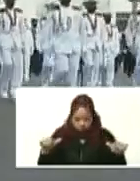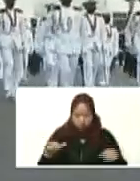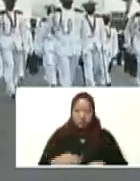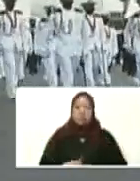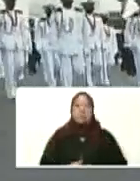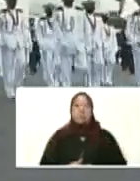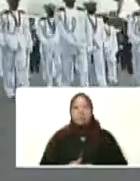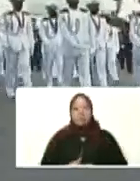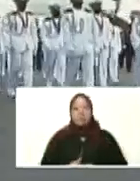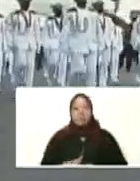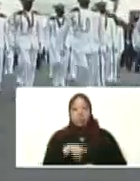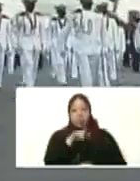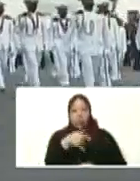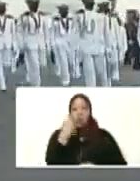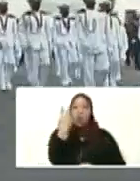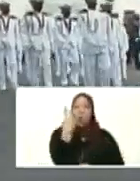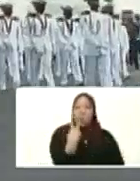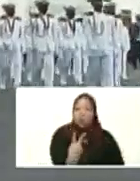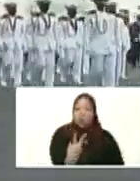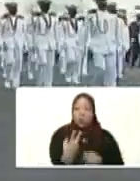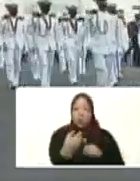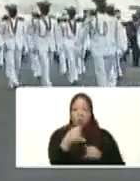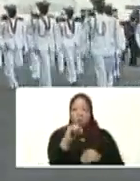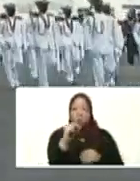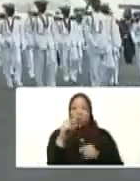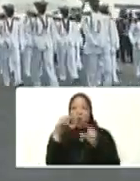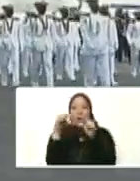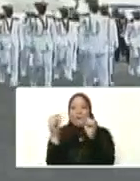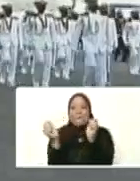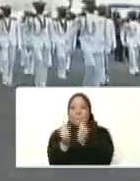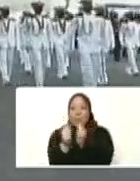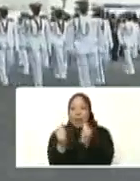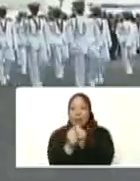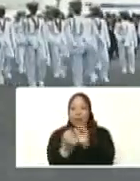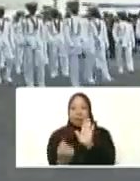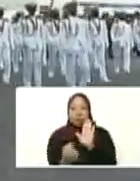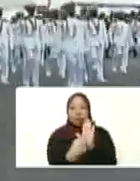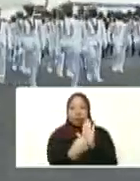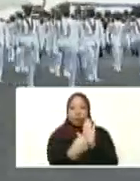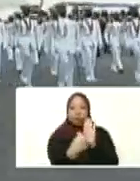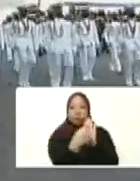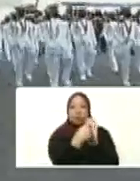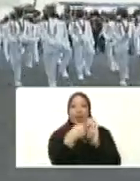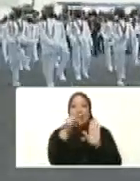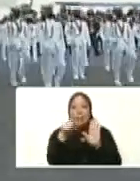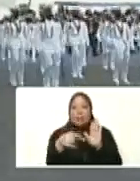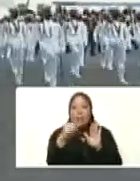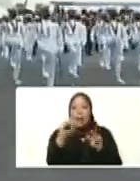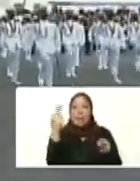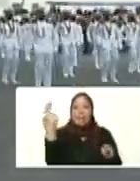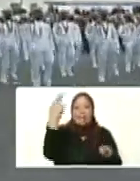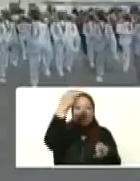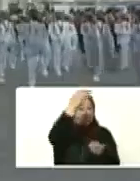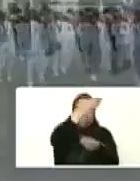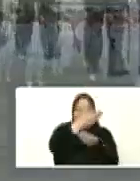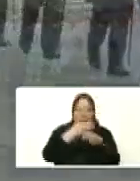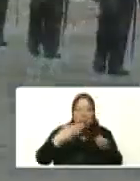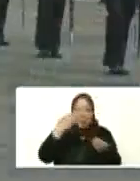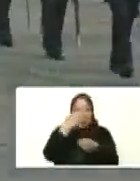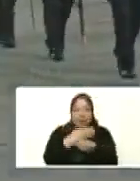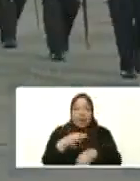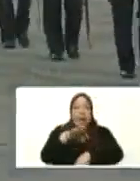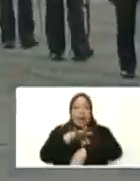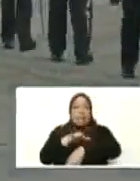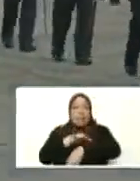En la empuñadura, con dos argollas de enganche. La vaina es una estructura de madera que se encuentra en la cubierta de piel de